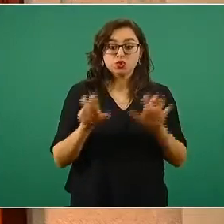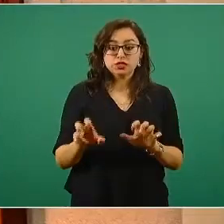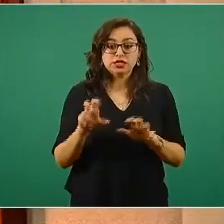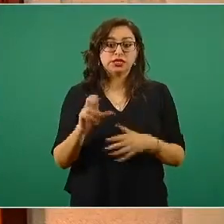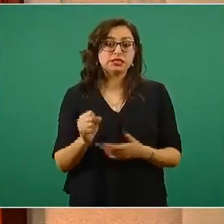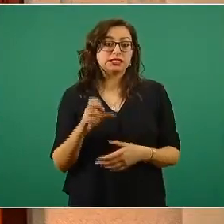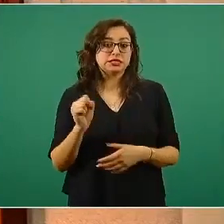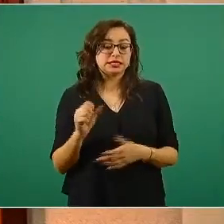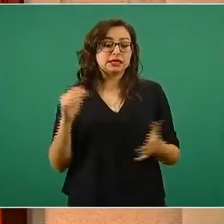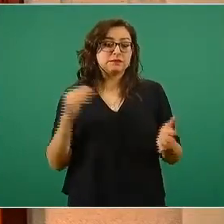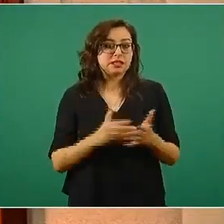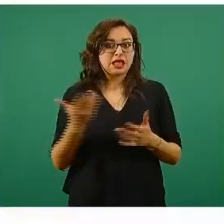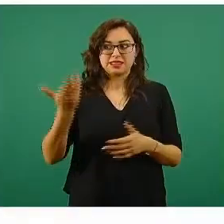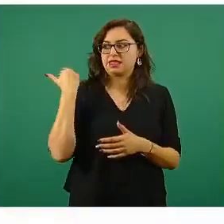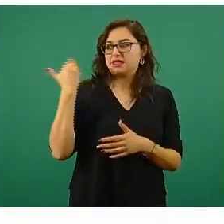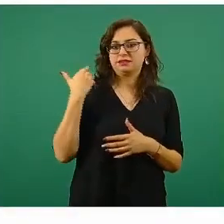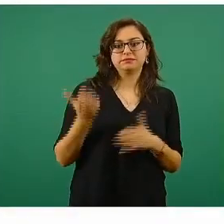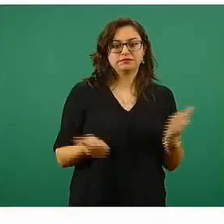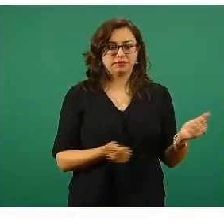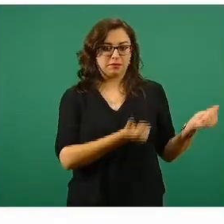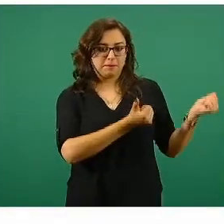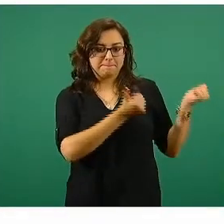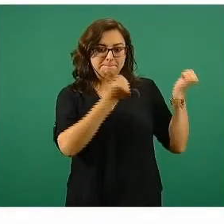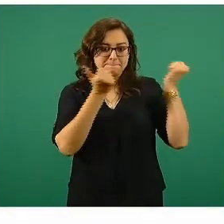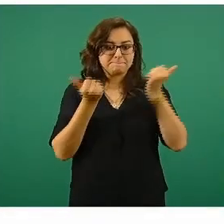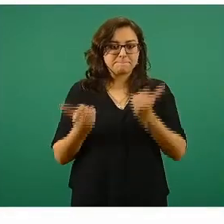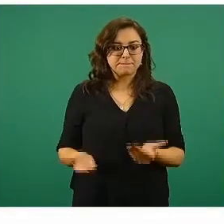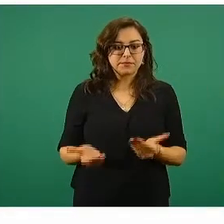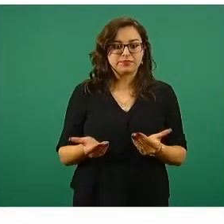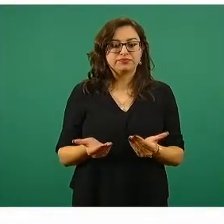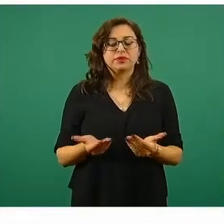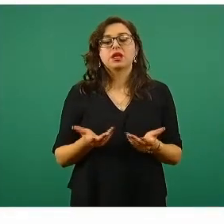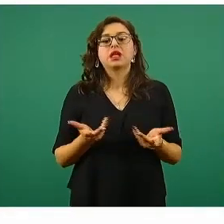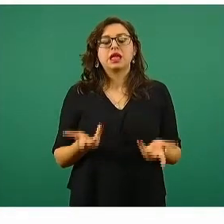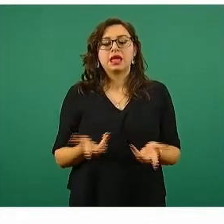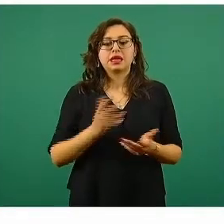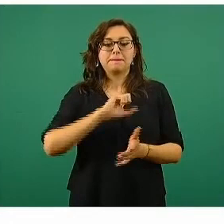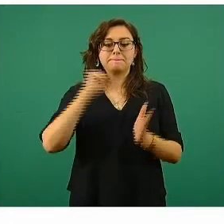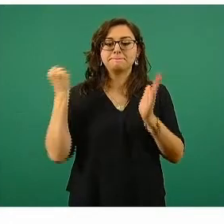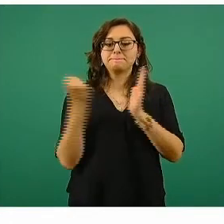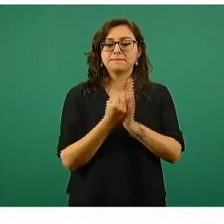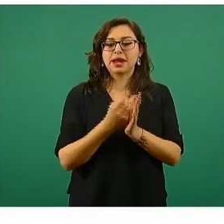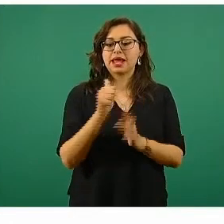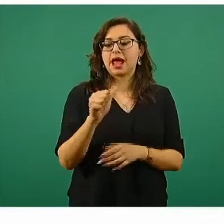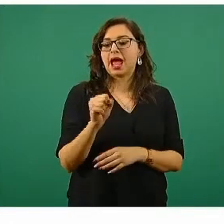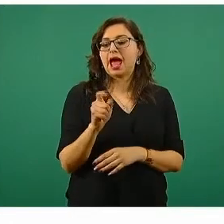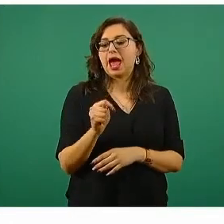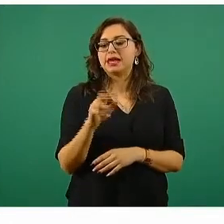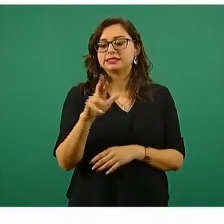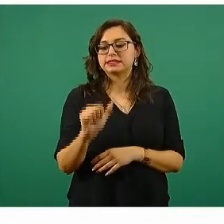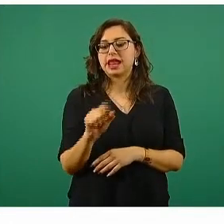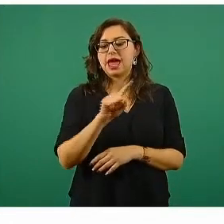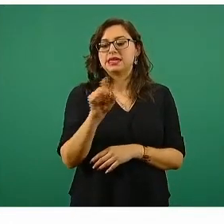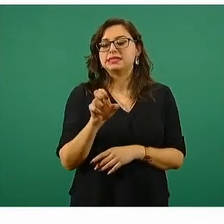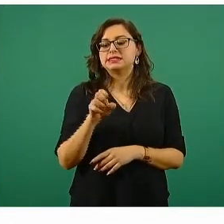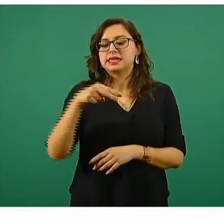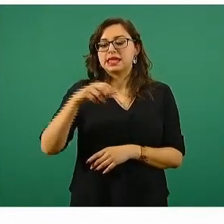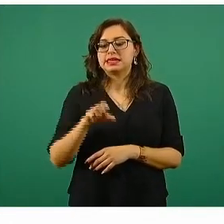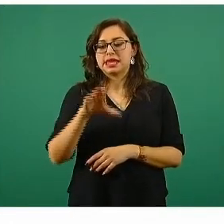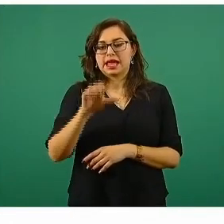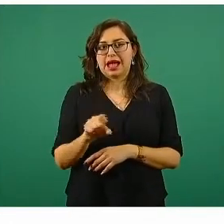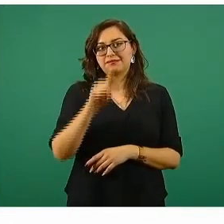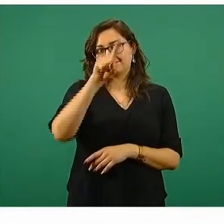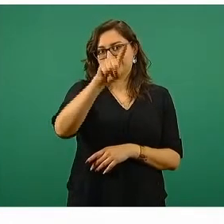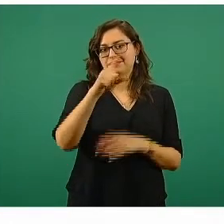860.450 dosis totales que se recibieron de vacuna AstraZeneca del laboratorio Serum de